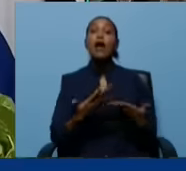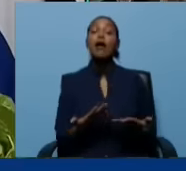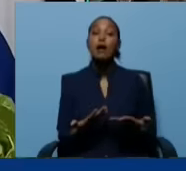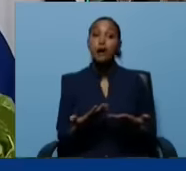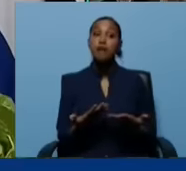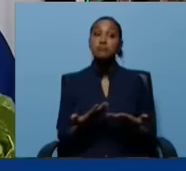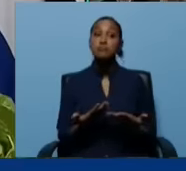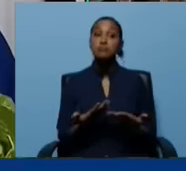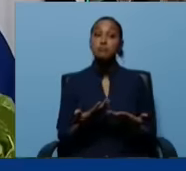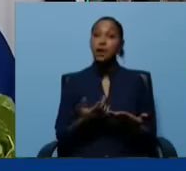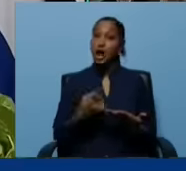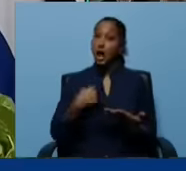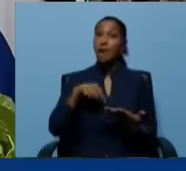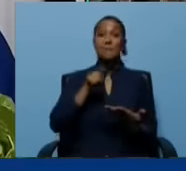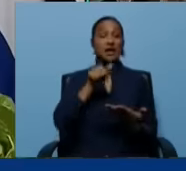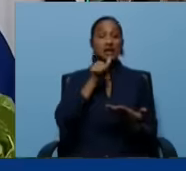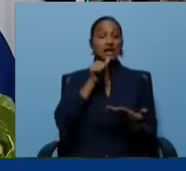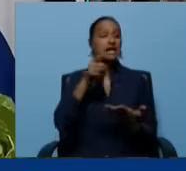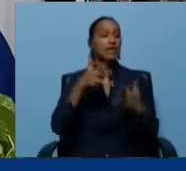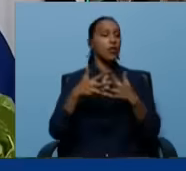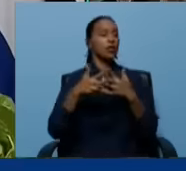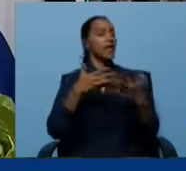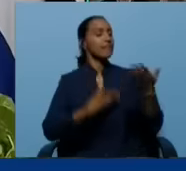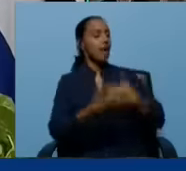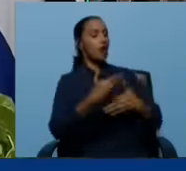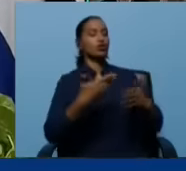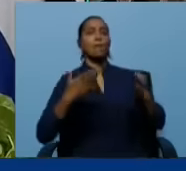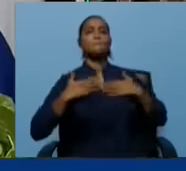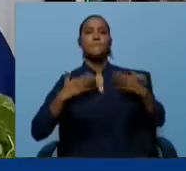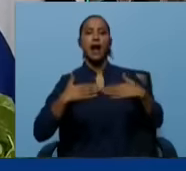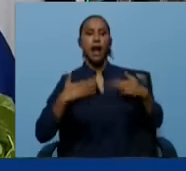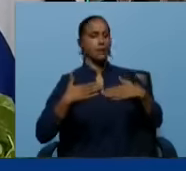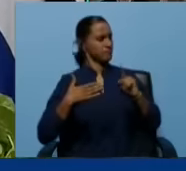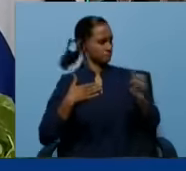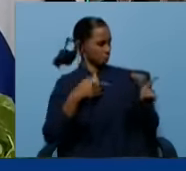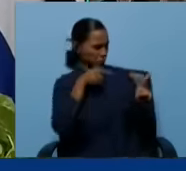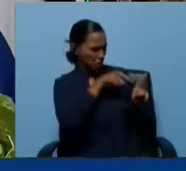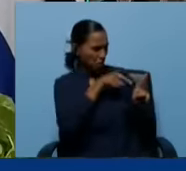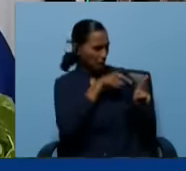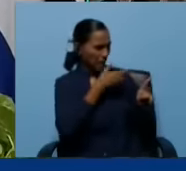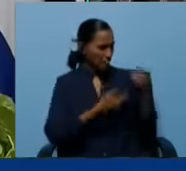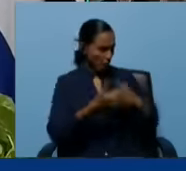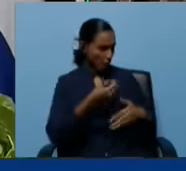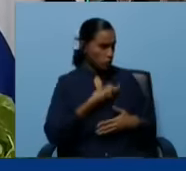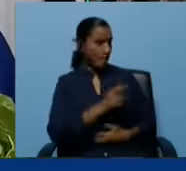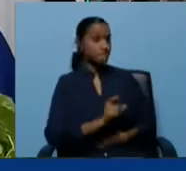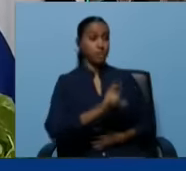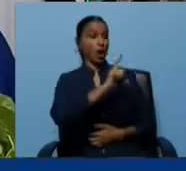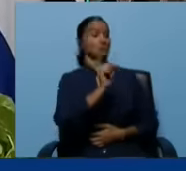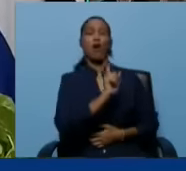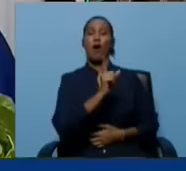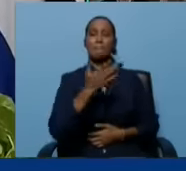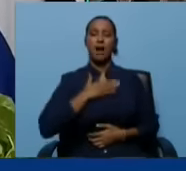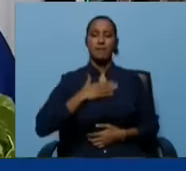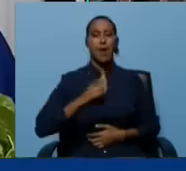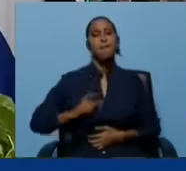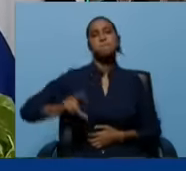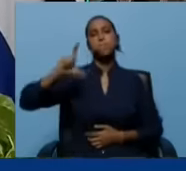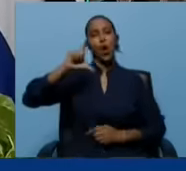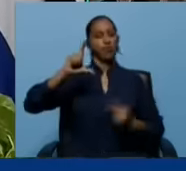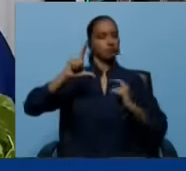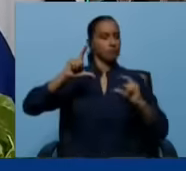Y si no, pues entonces ya busca cómo destruir al gobierno. Busca cómo matar a los